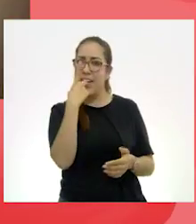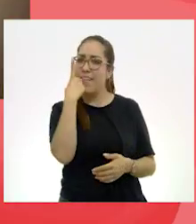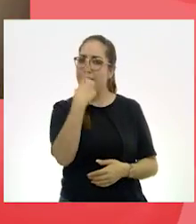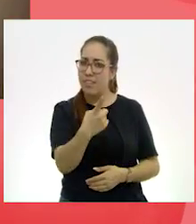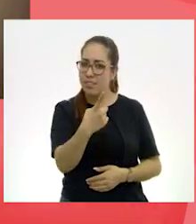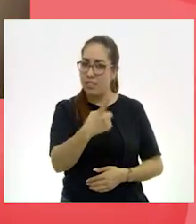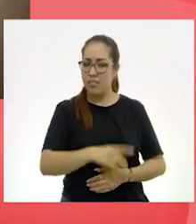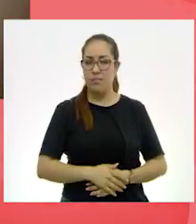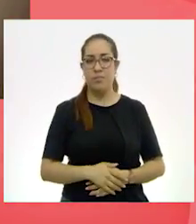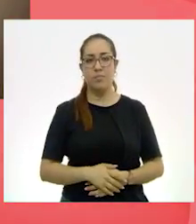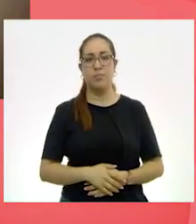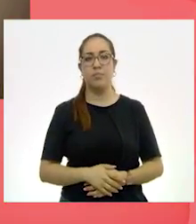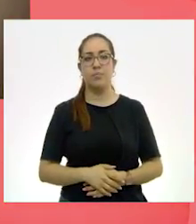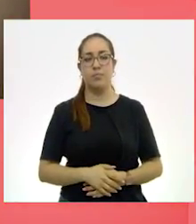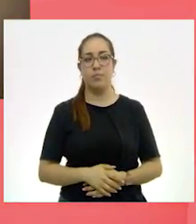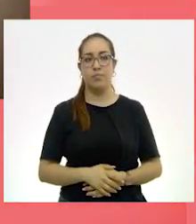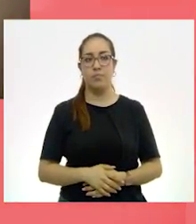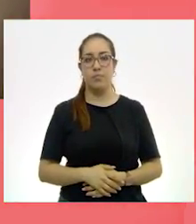sobre el desprecio